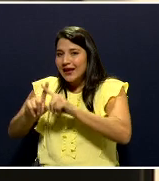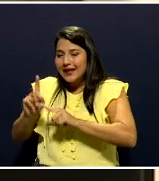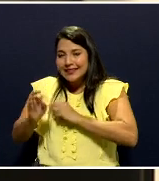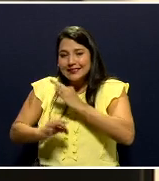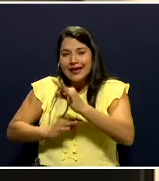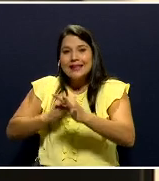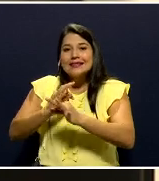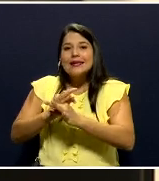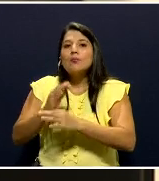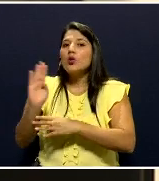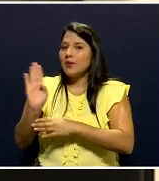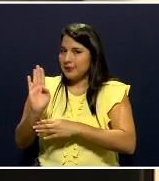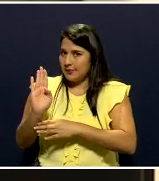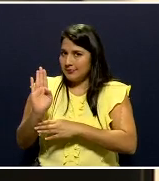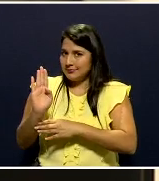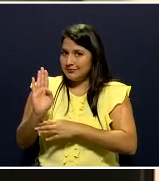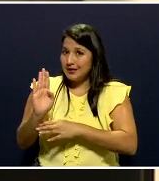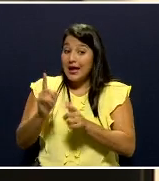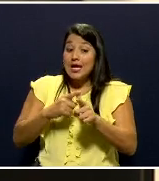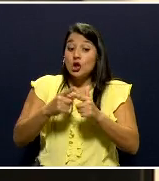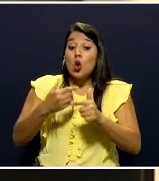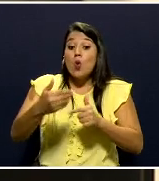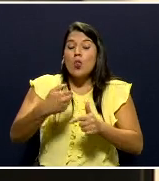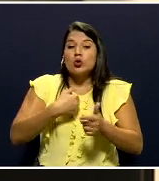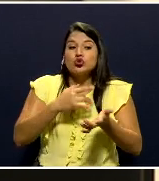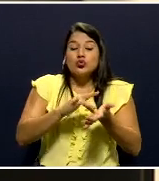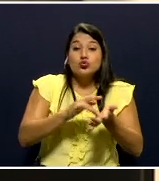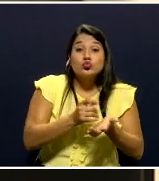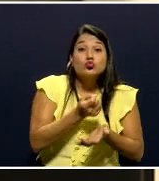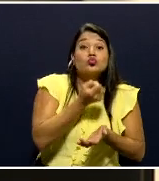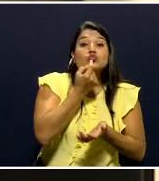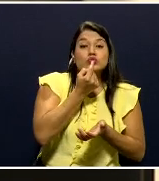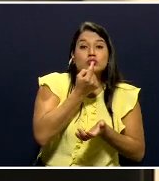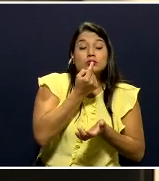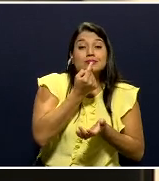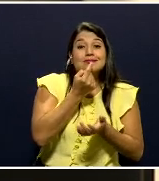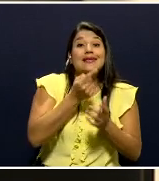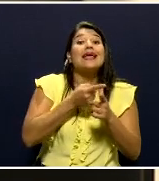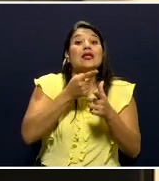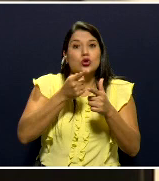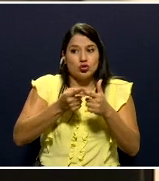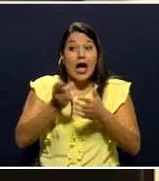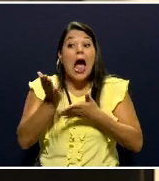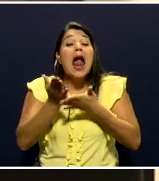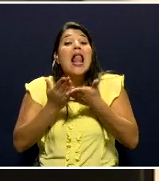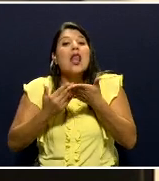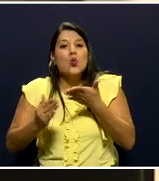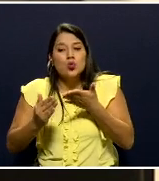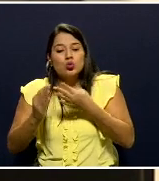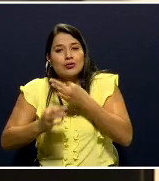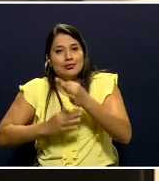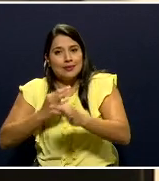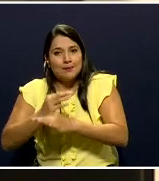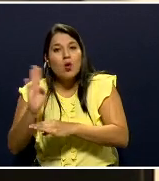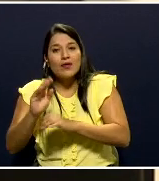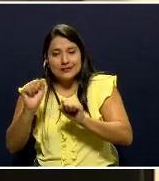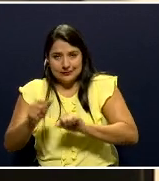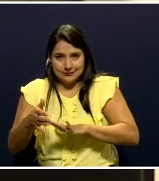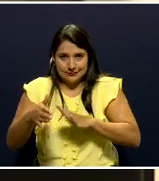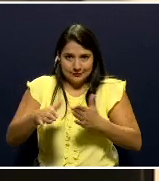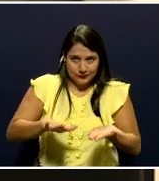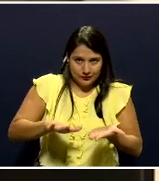resistencia a ese antibiótico en particular que yo estoy utilizando. En consecuencia, a mayor uso de antibióticos, mayor va a ser esa